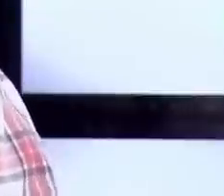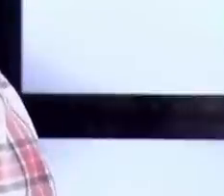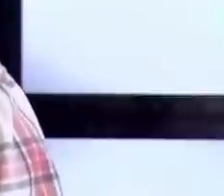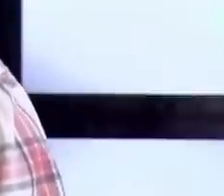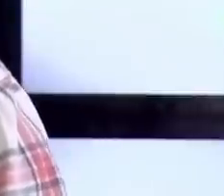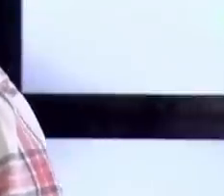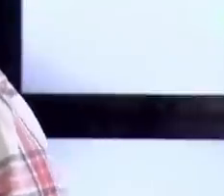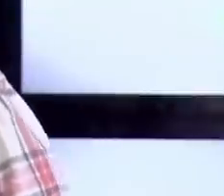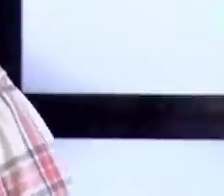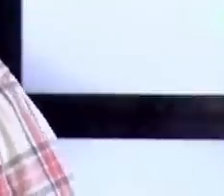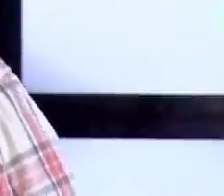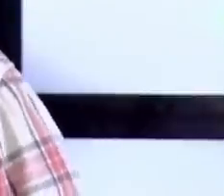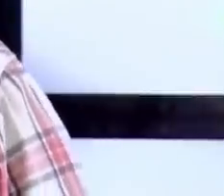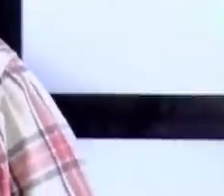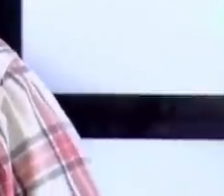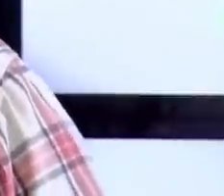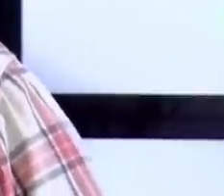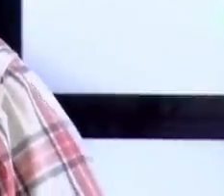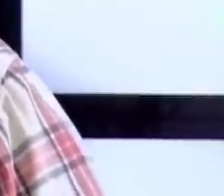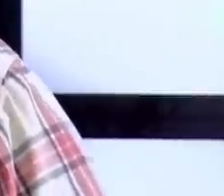Todos los jueves en